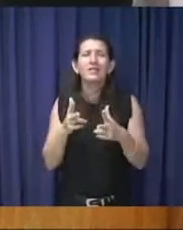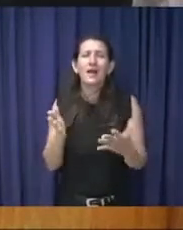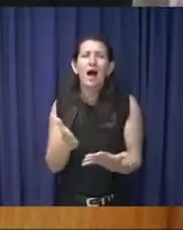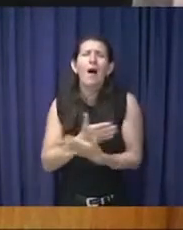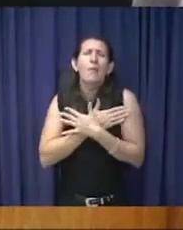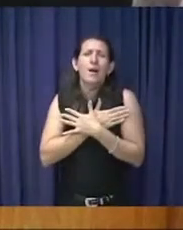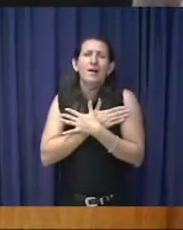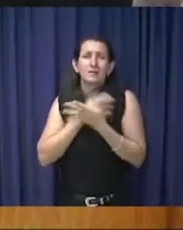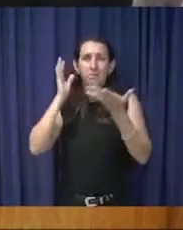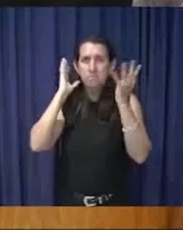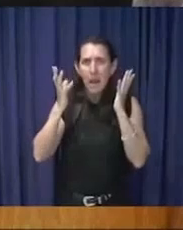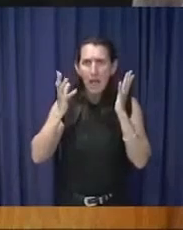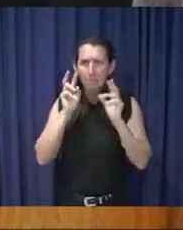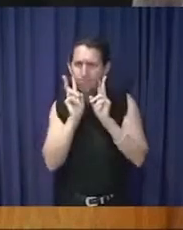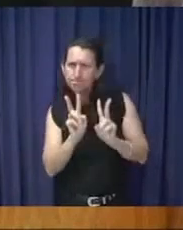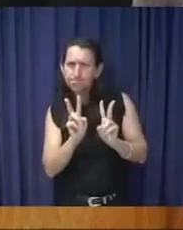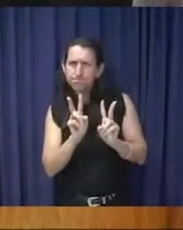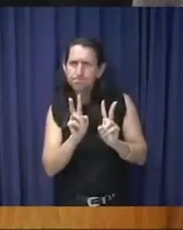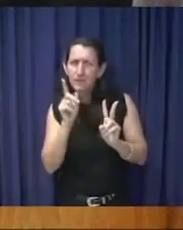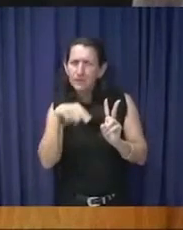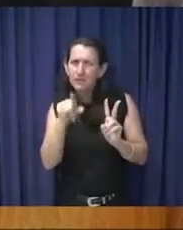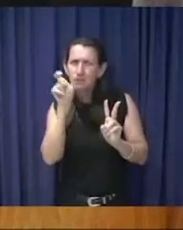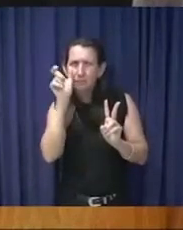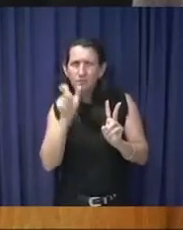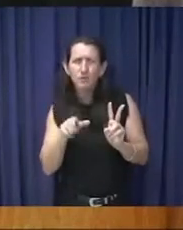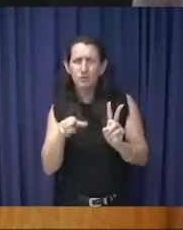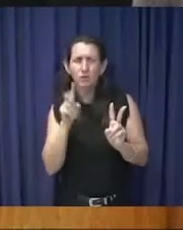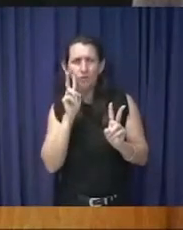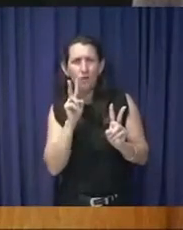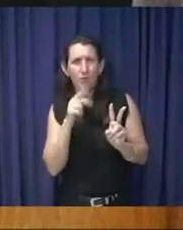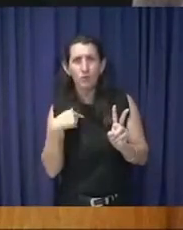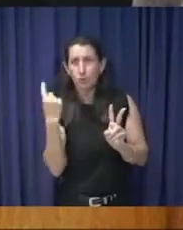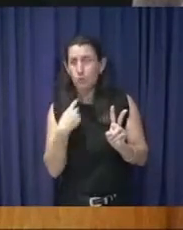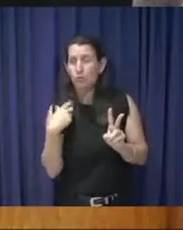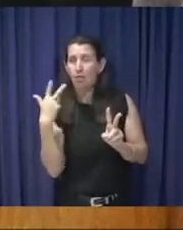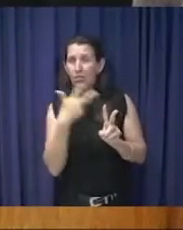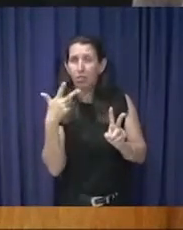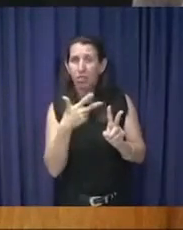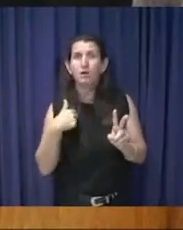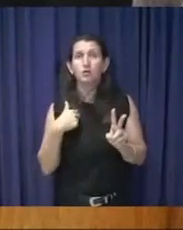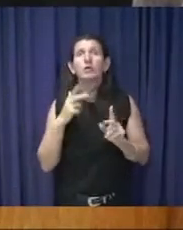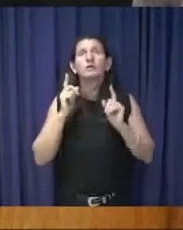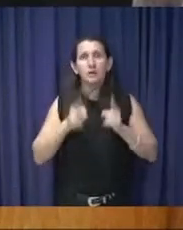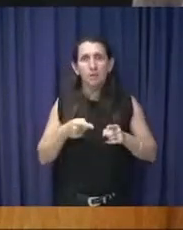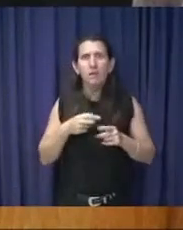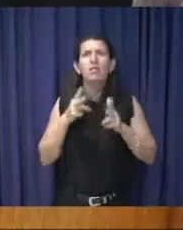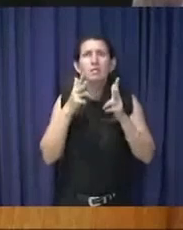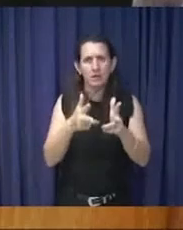a Milei, ¿no? Y pretenden que por eso nosotros lo critiquemos. Bueno, yo también tengo cosas para